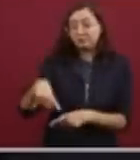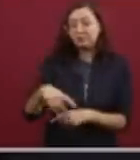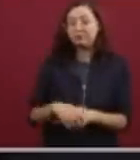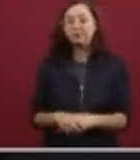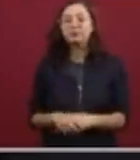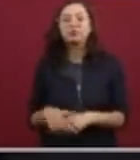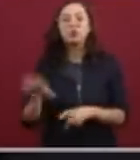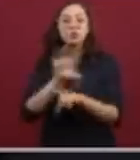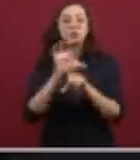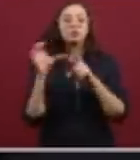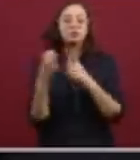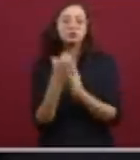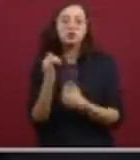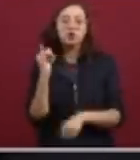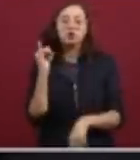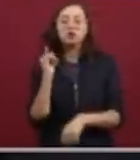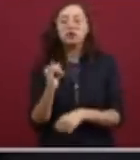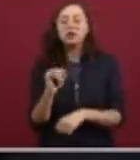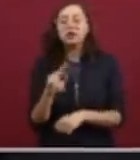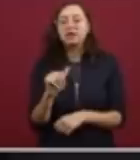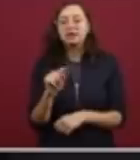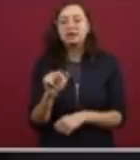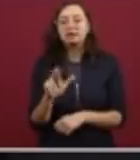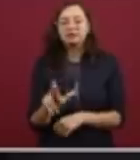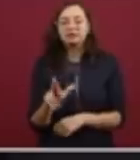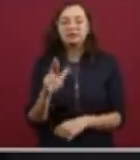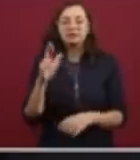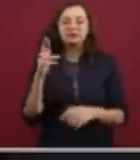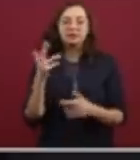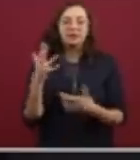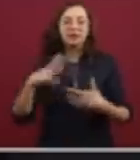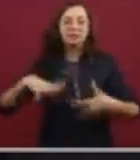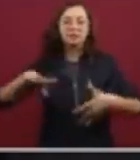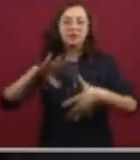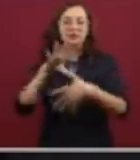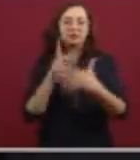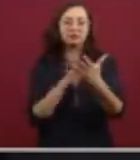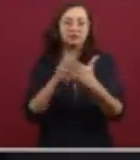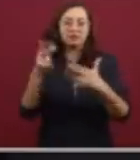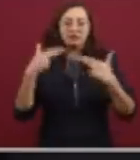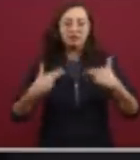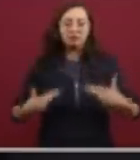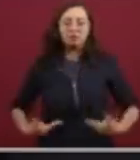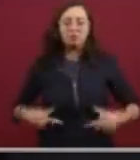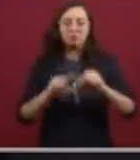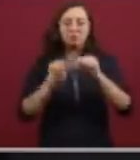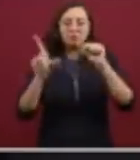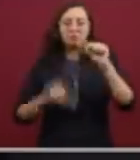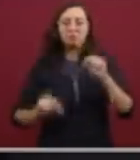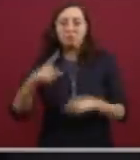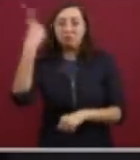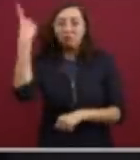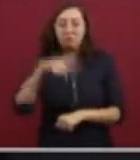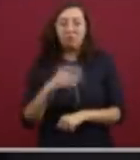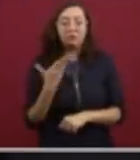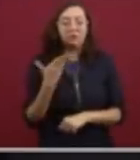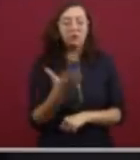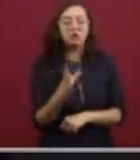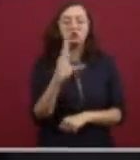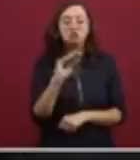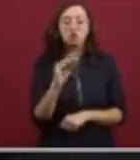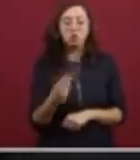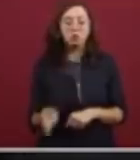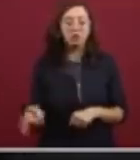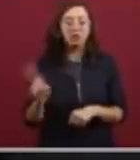La Comisión Interamericana de los Derechos Humanos le ha mandado al Estado mexicano una solicitud para que en un lapso de 90